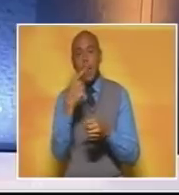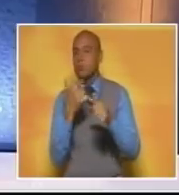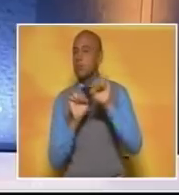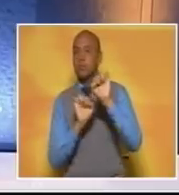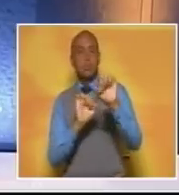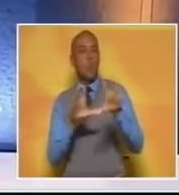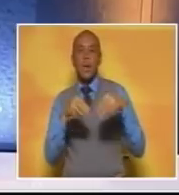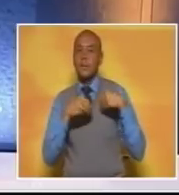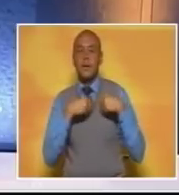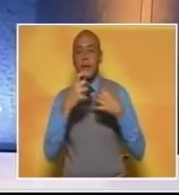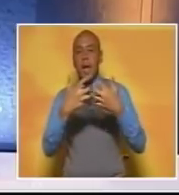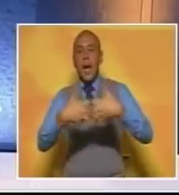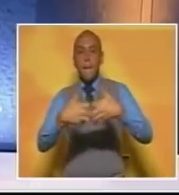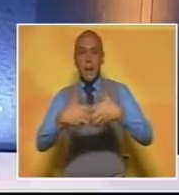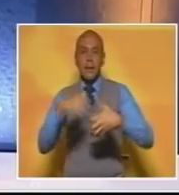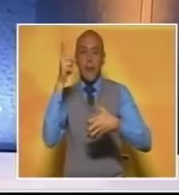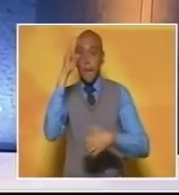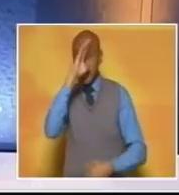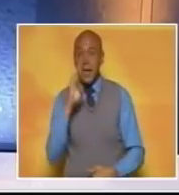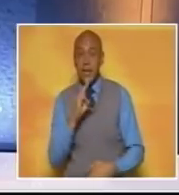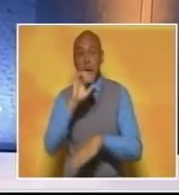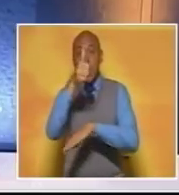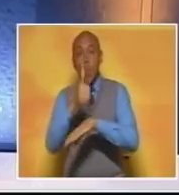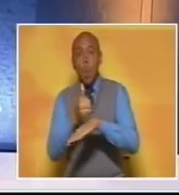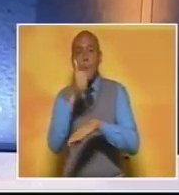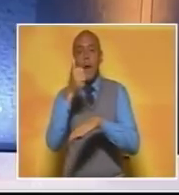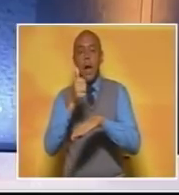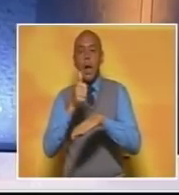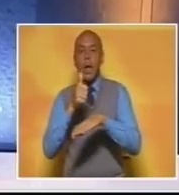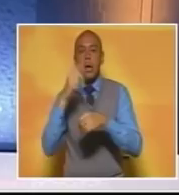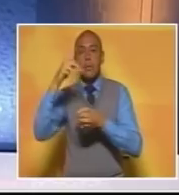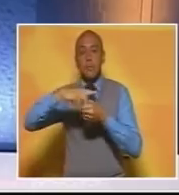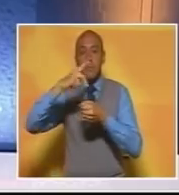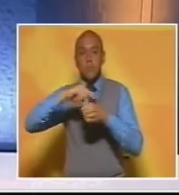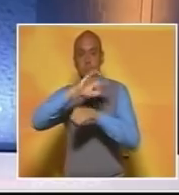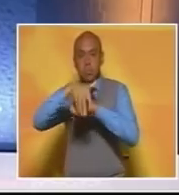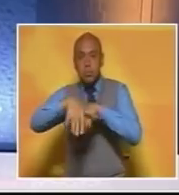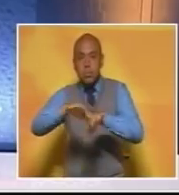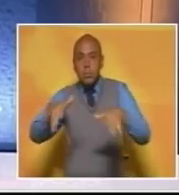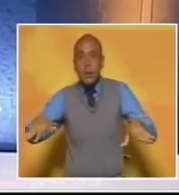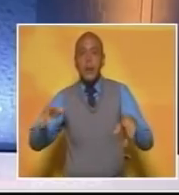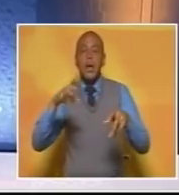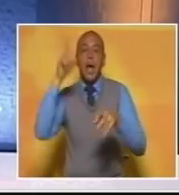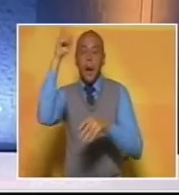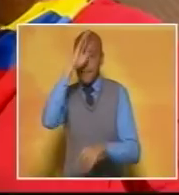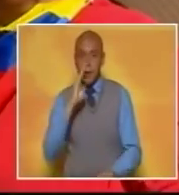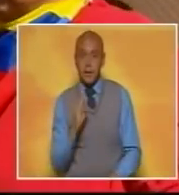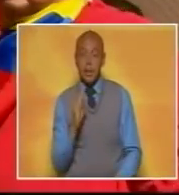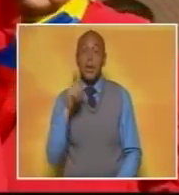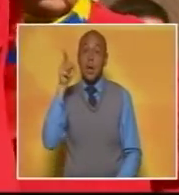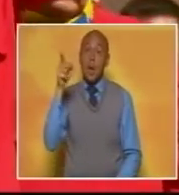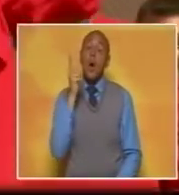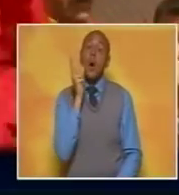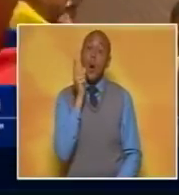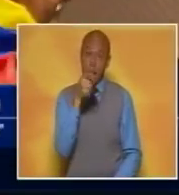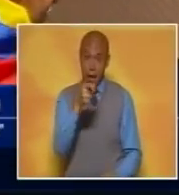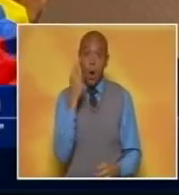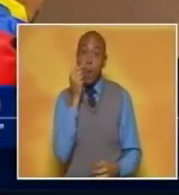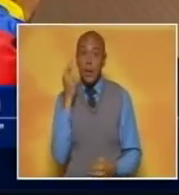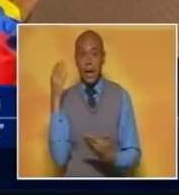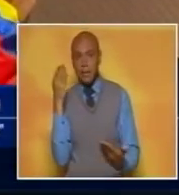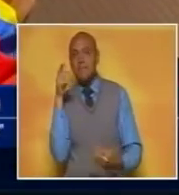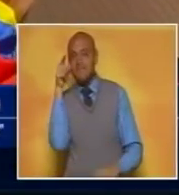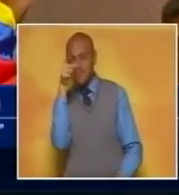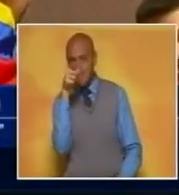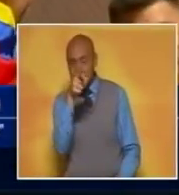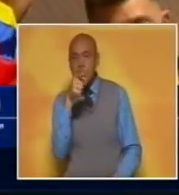Brasil contra la empresa estatal venezolana por un derrame de crudo en las costas del país brasileño. Quevedo condenó a través de su cuenta en la